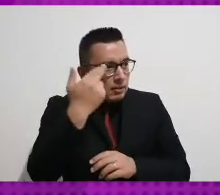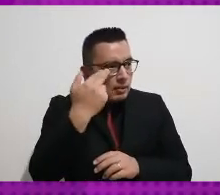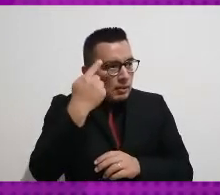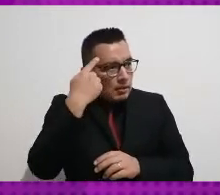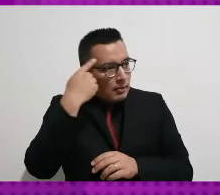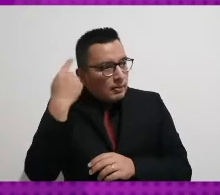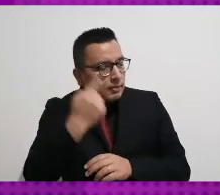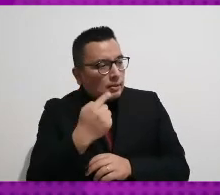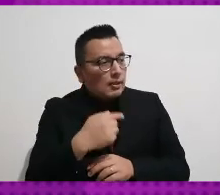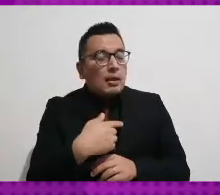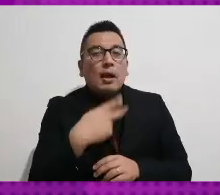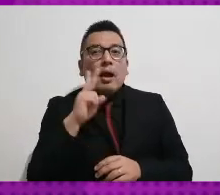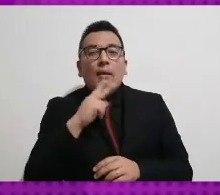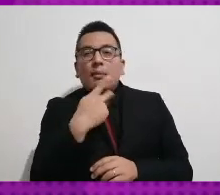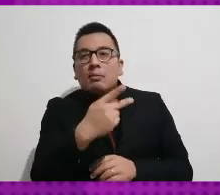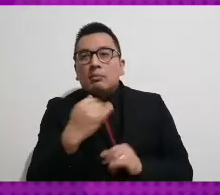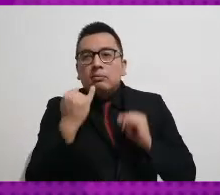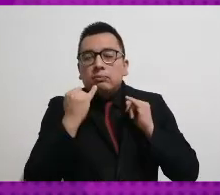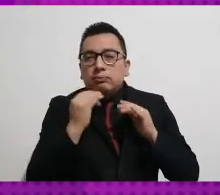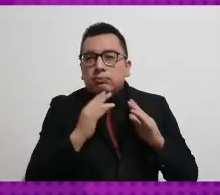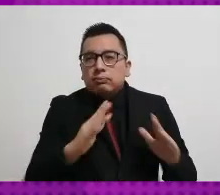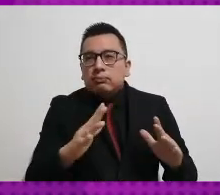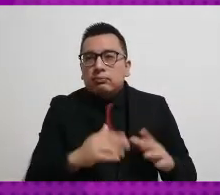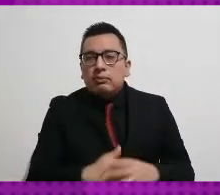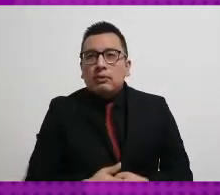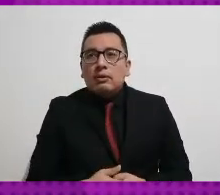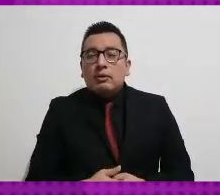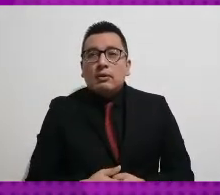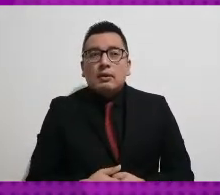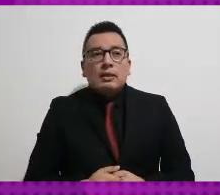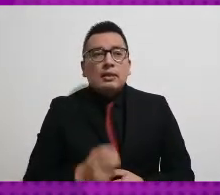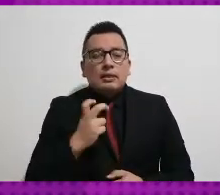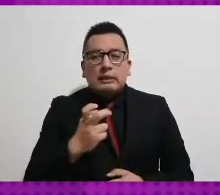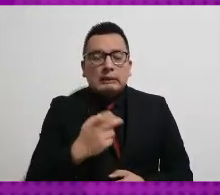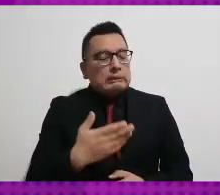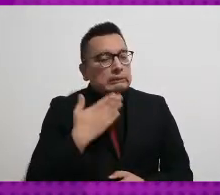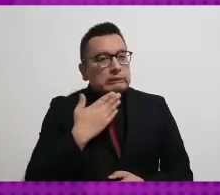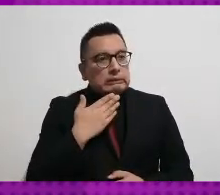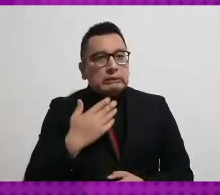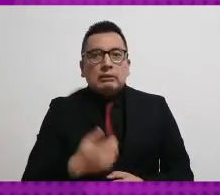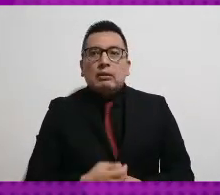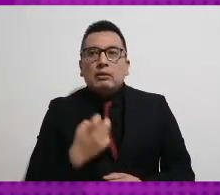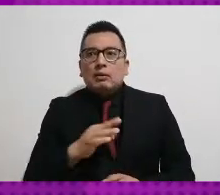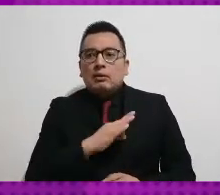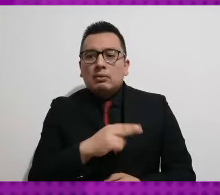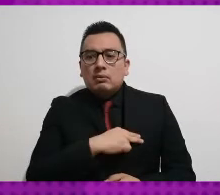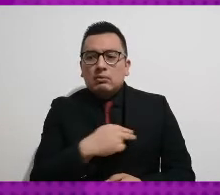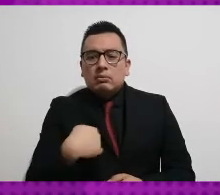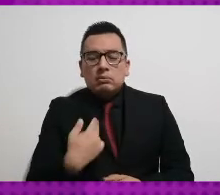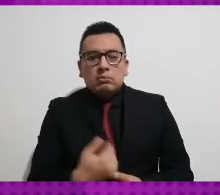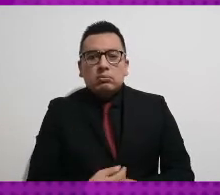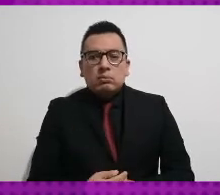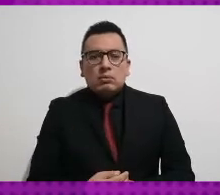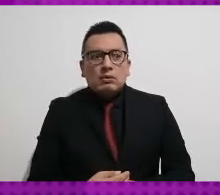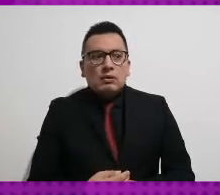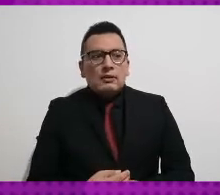revisado para que la información que pudiéramos identificar sea suficiente,